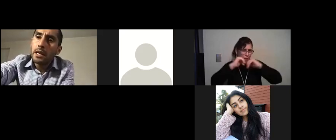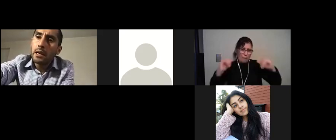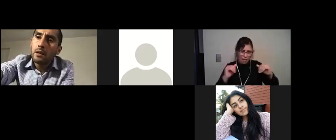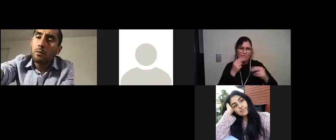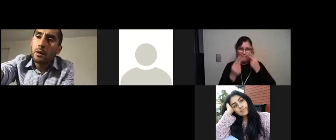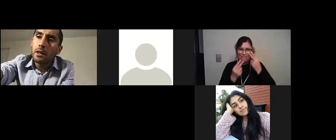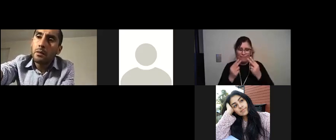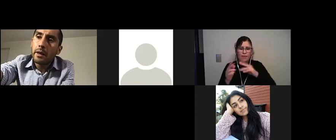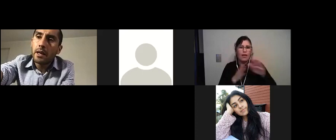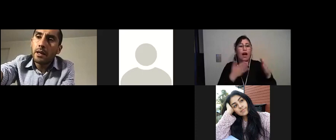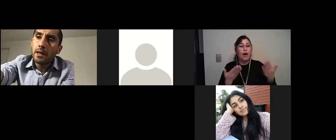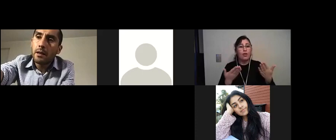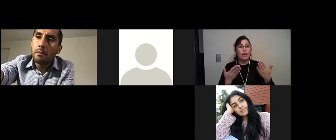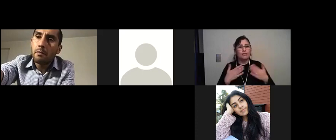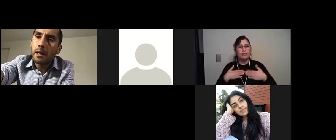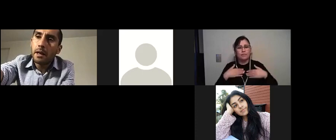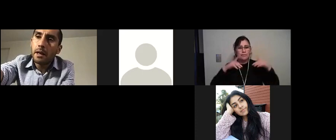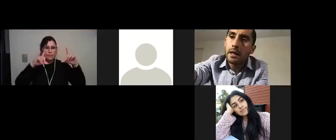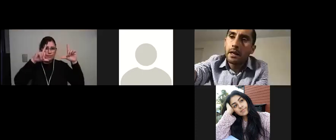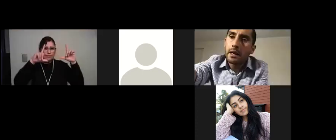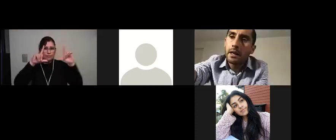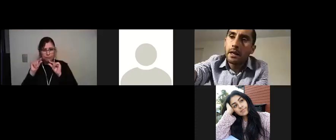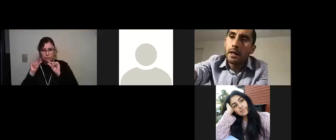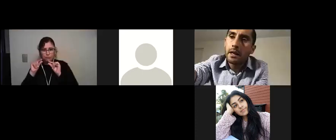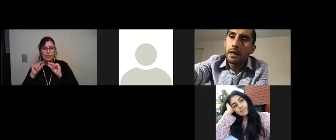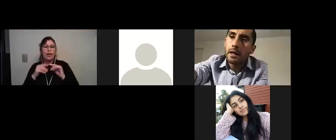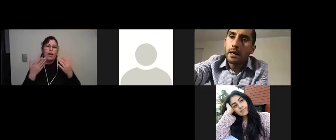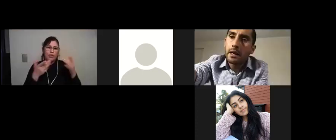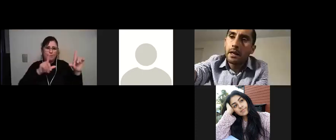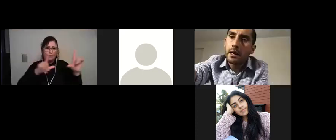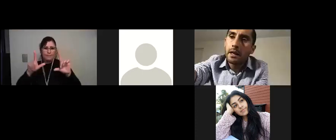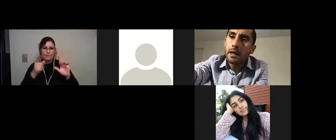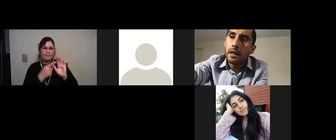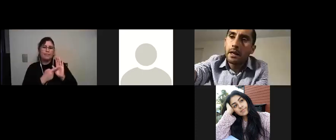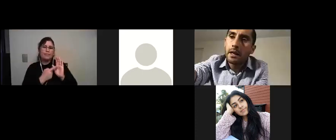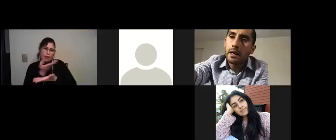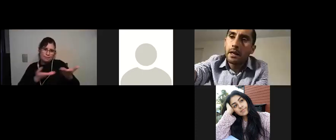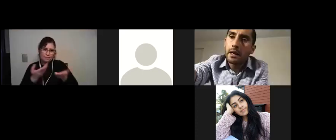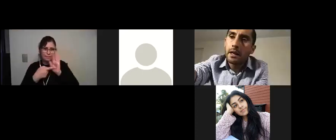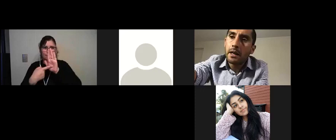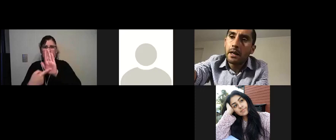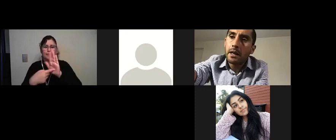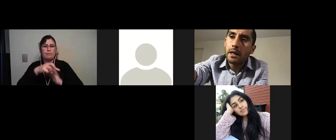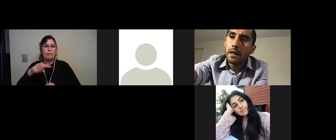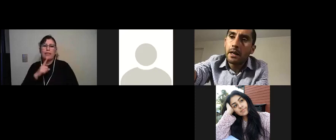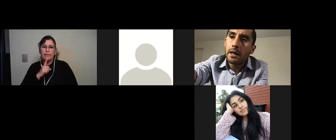Voy a dejar de compartir mi imagen ya para dar paso a la presentación